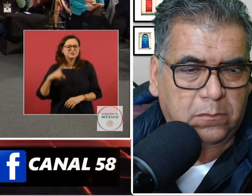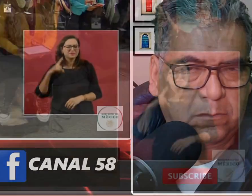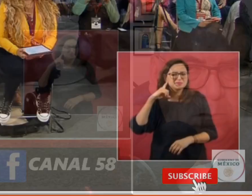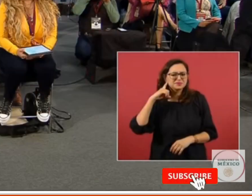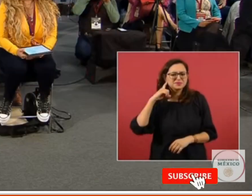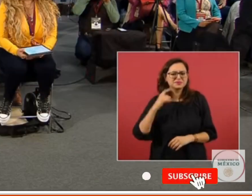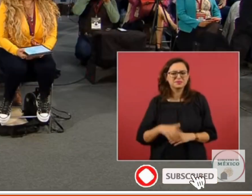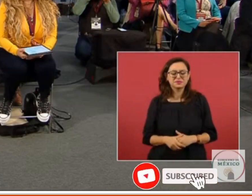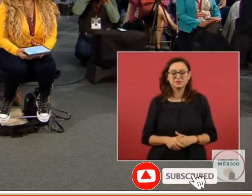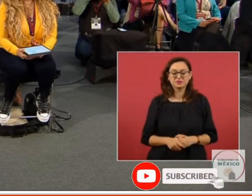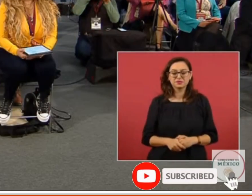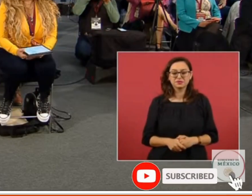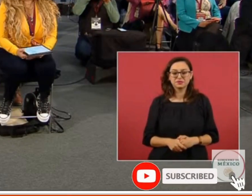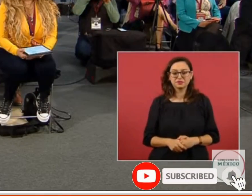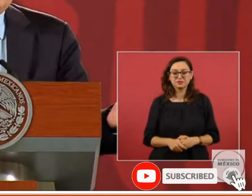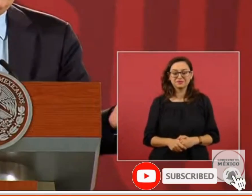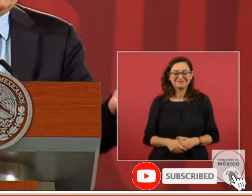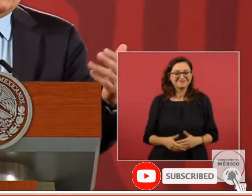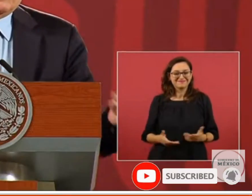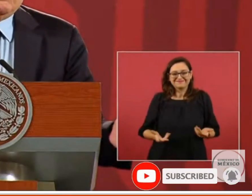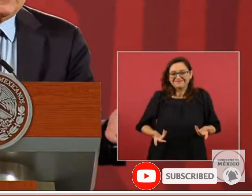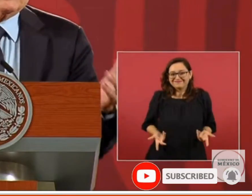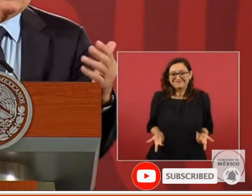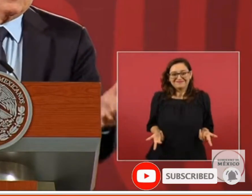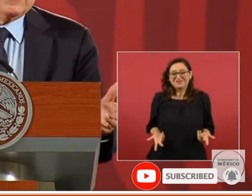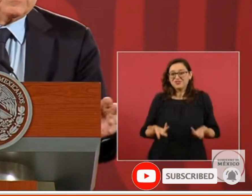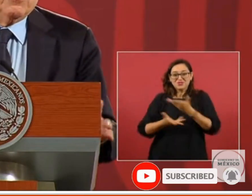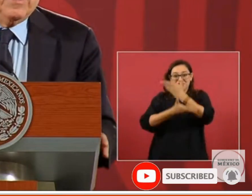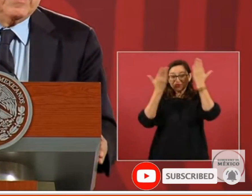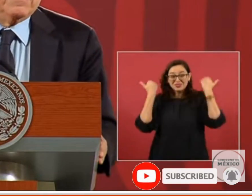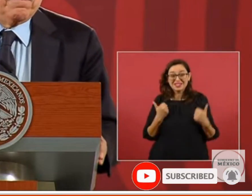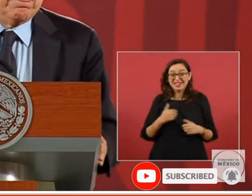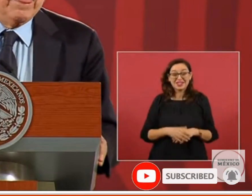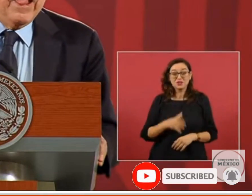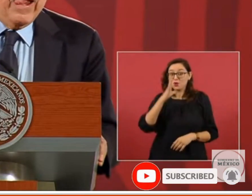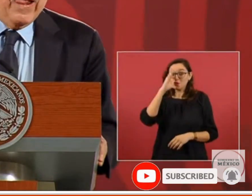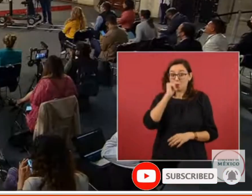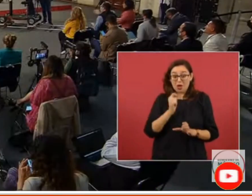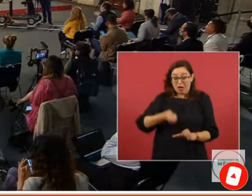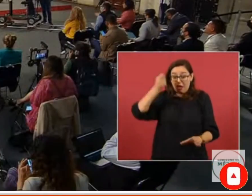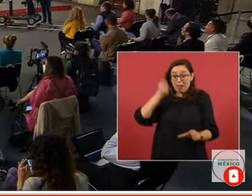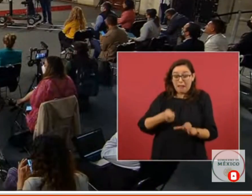fiscalía sabe cuál es su trabajo y nosotros la apoyamos en todo lo que requiera.